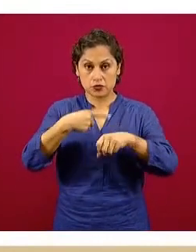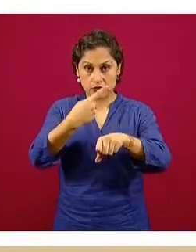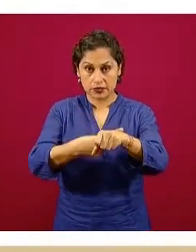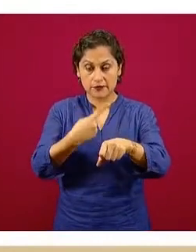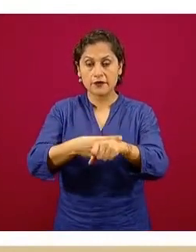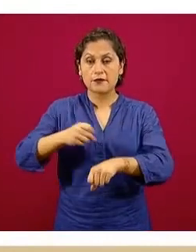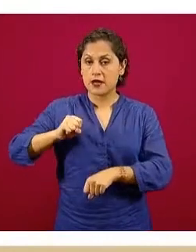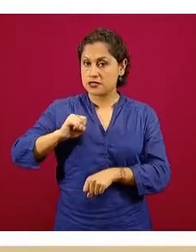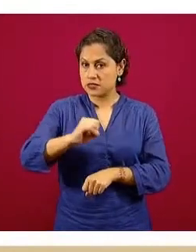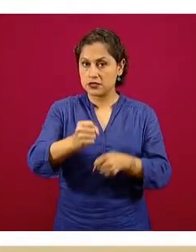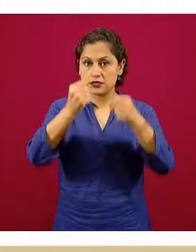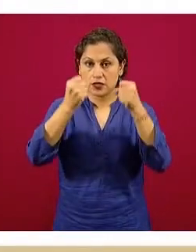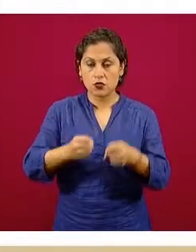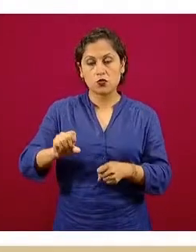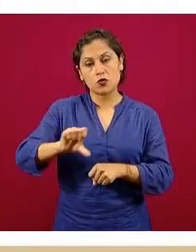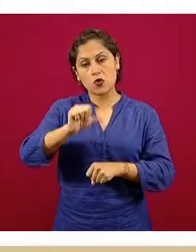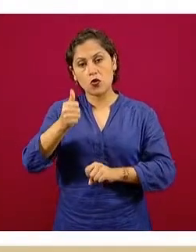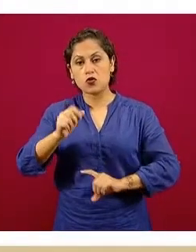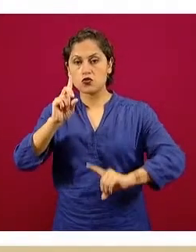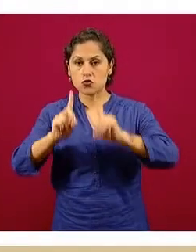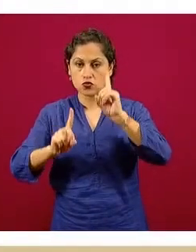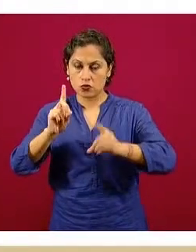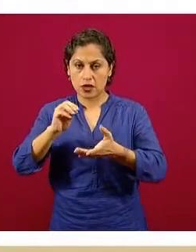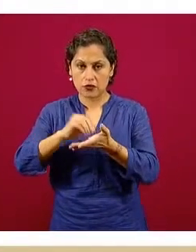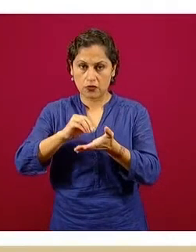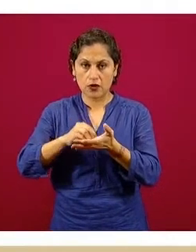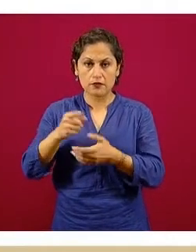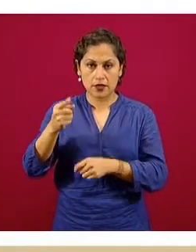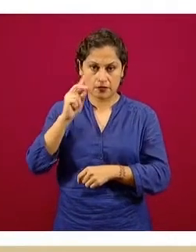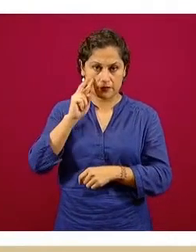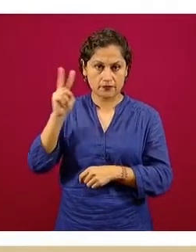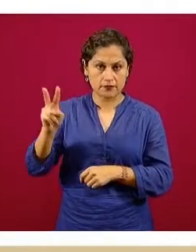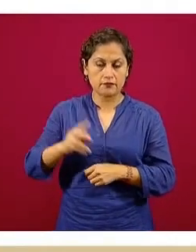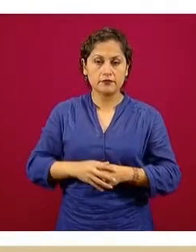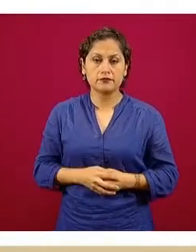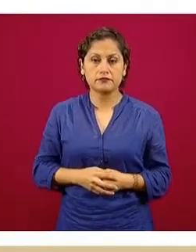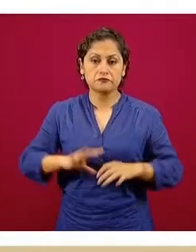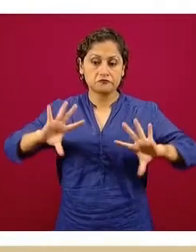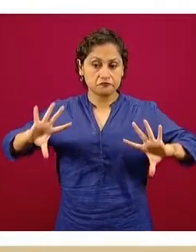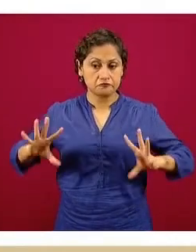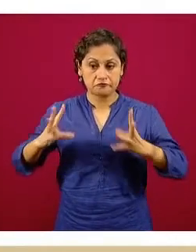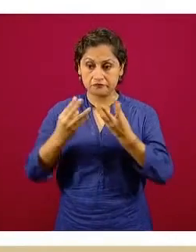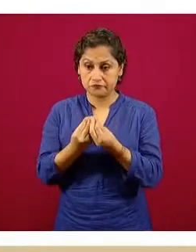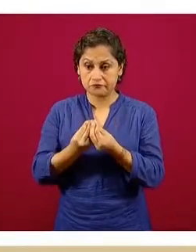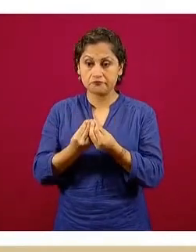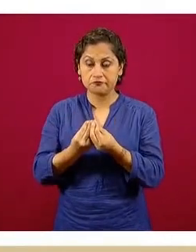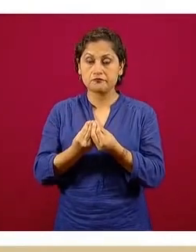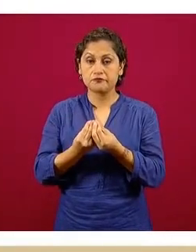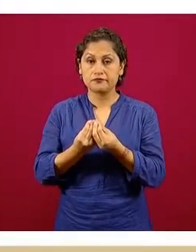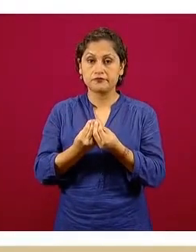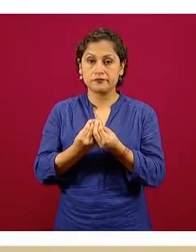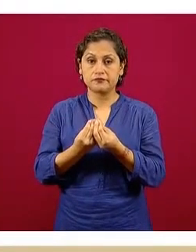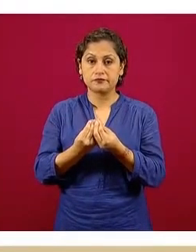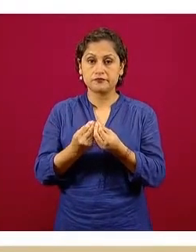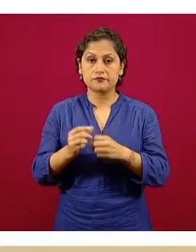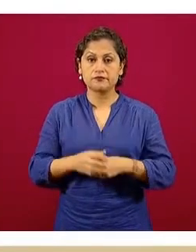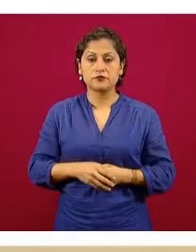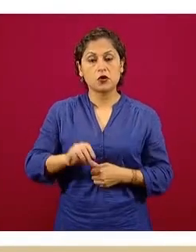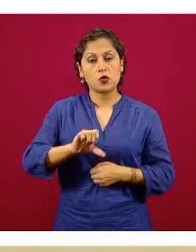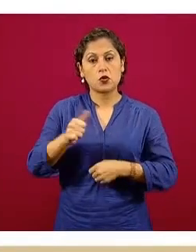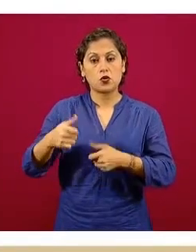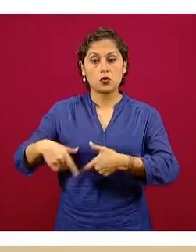probables podemos ver las tendencias claramente reflejadas cuando vemos la sumatoria de de ambas y en la siguiente